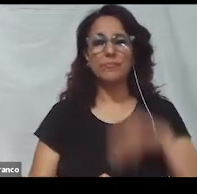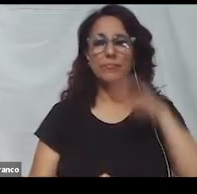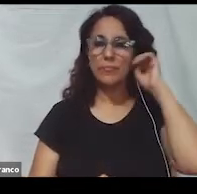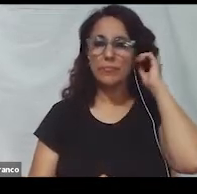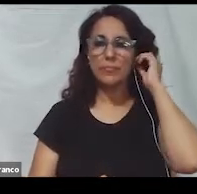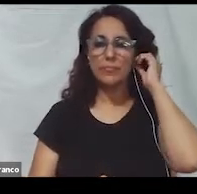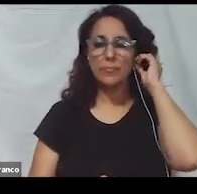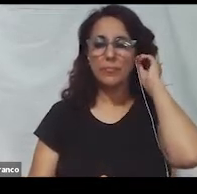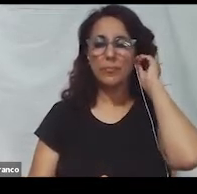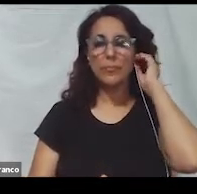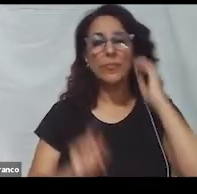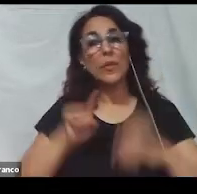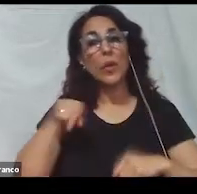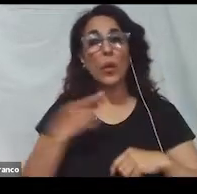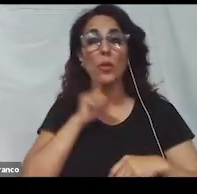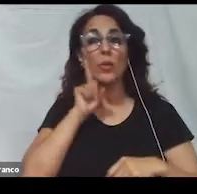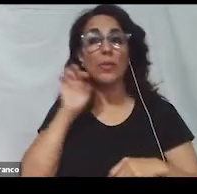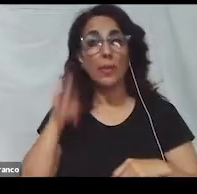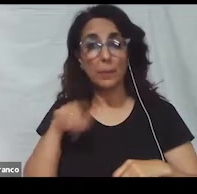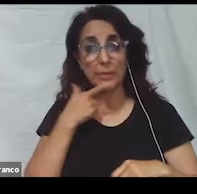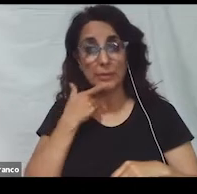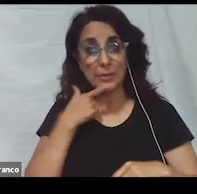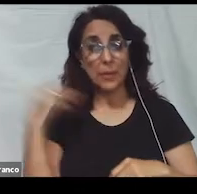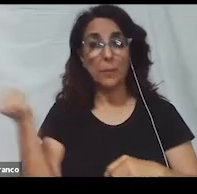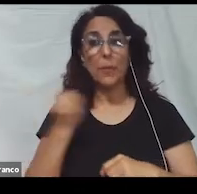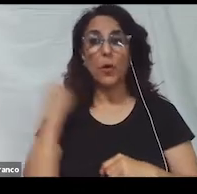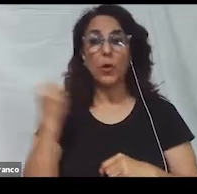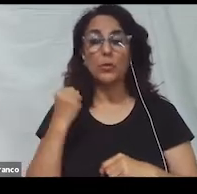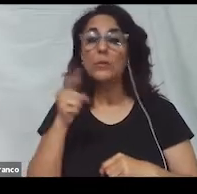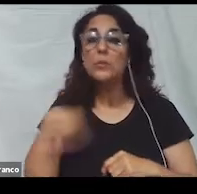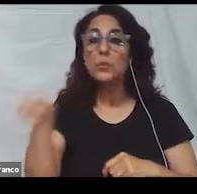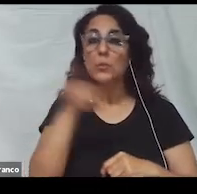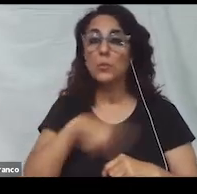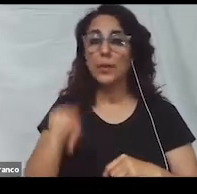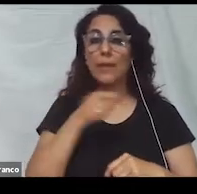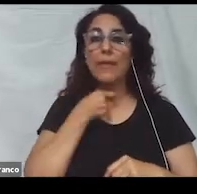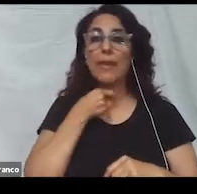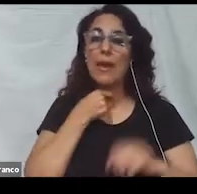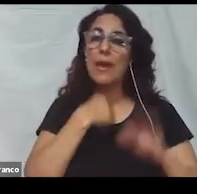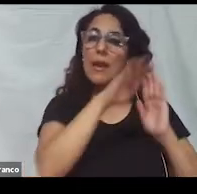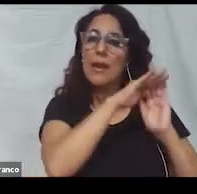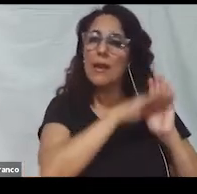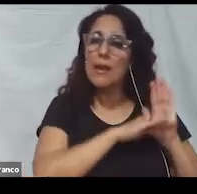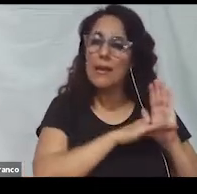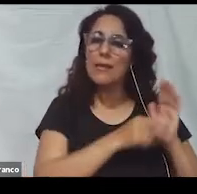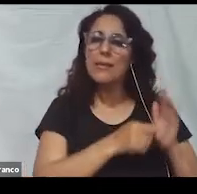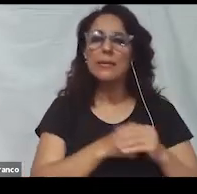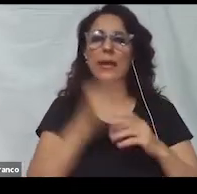Bien, y otro tip que es súper importante es que si ustedes quieren hacer una